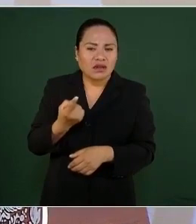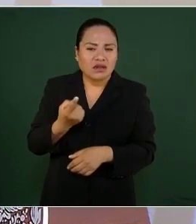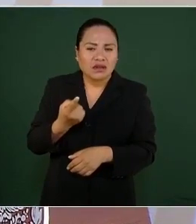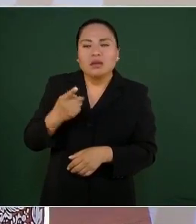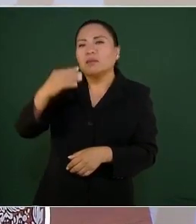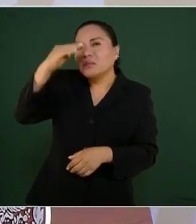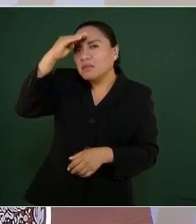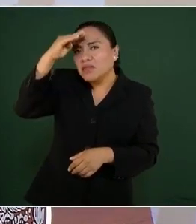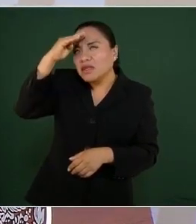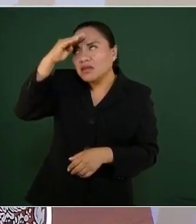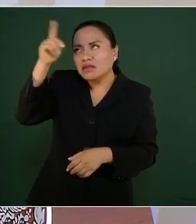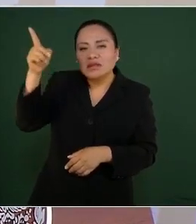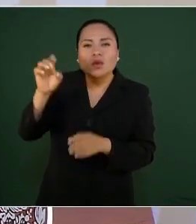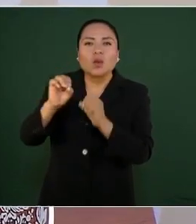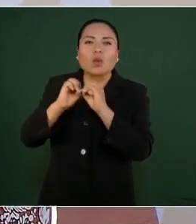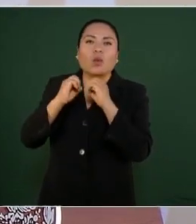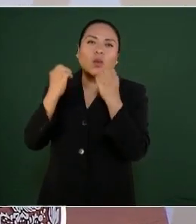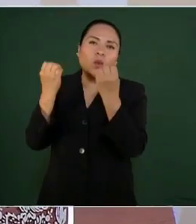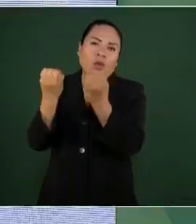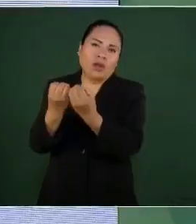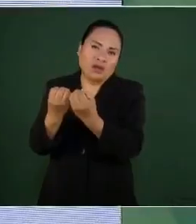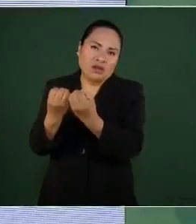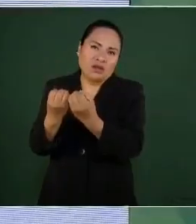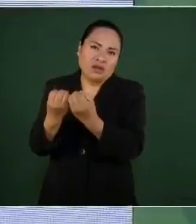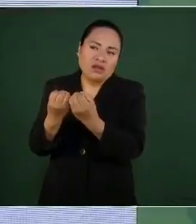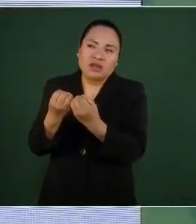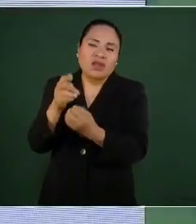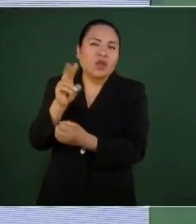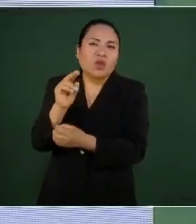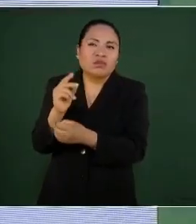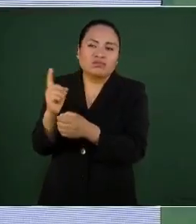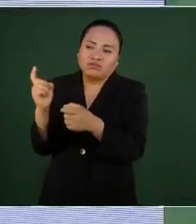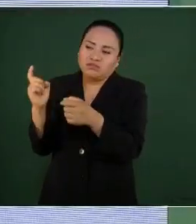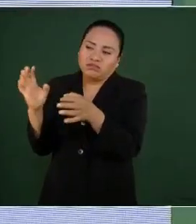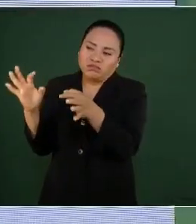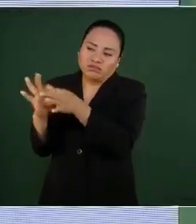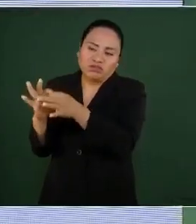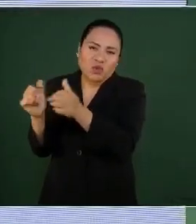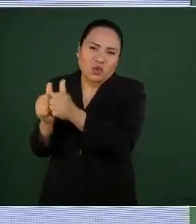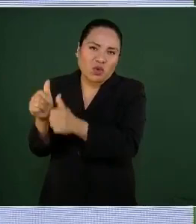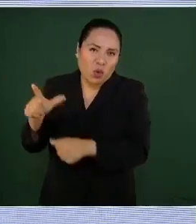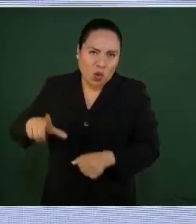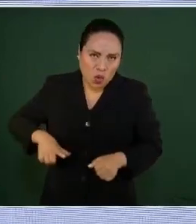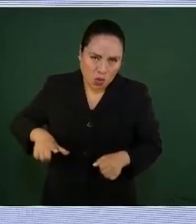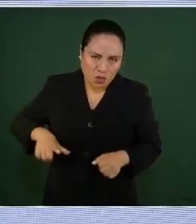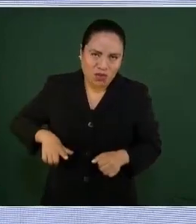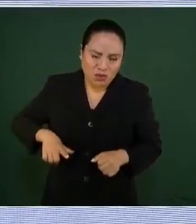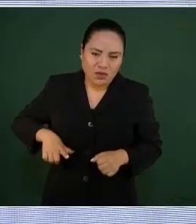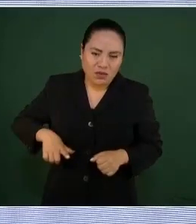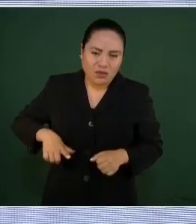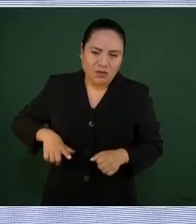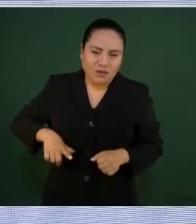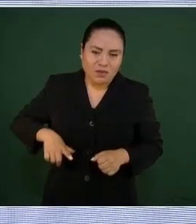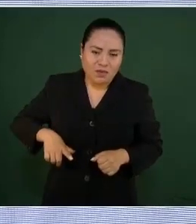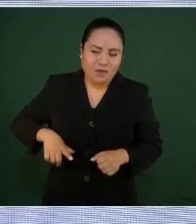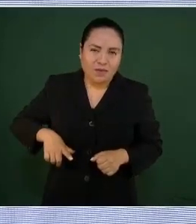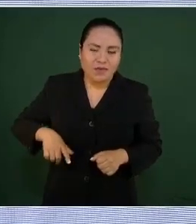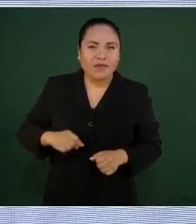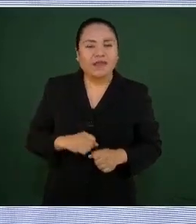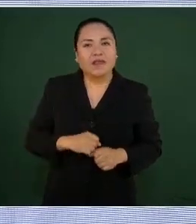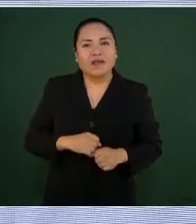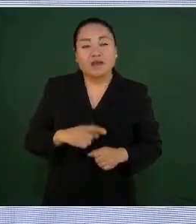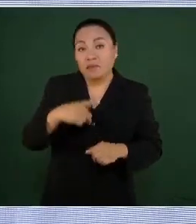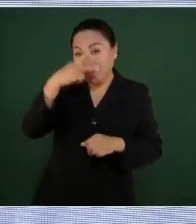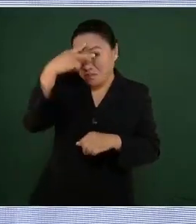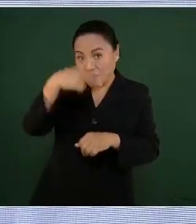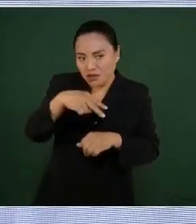como parte de una organización no gubernamental. ¿Mexicanos primero? Mexicanos a